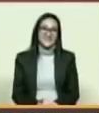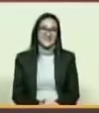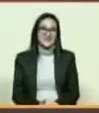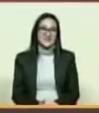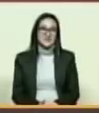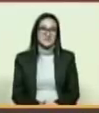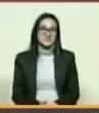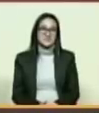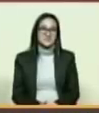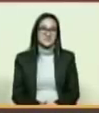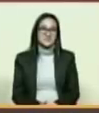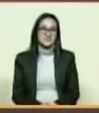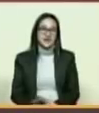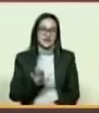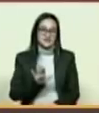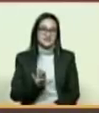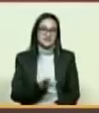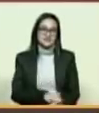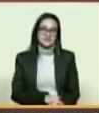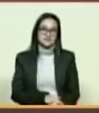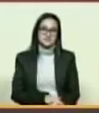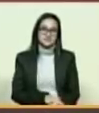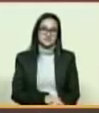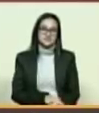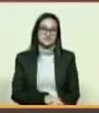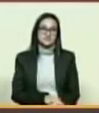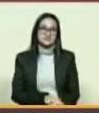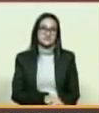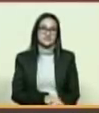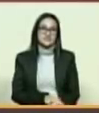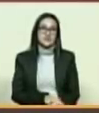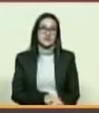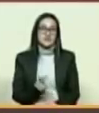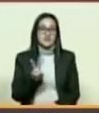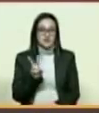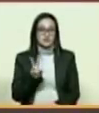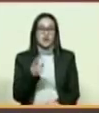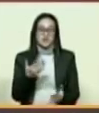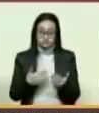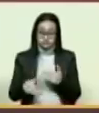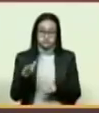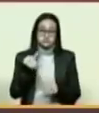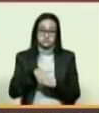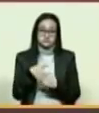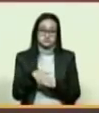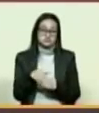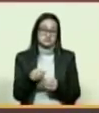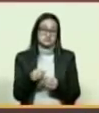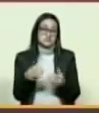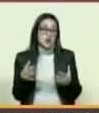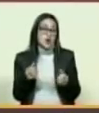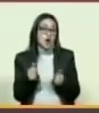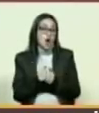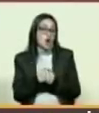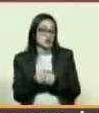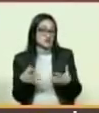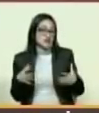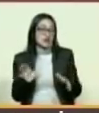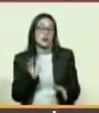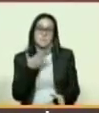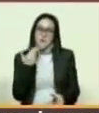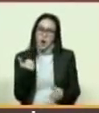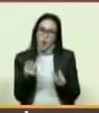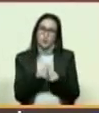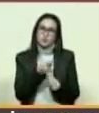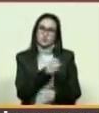Así va a ser. En Venezuela habrá elecciones presidenciales en los próximos días, con o sin ellos. Mejor si es con ellos.